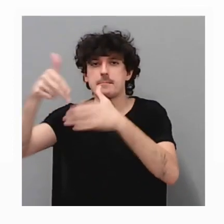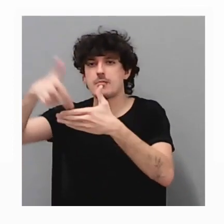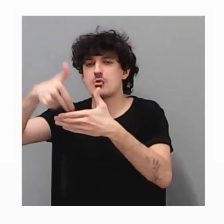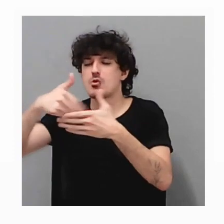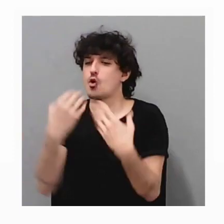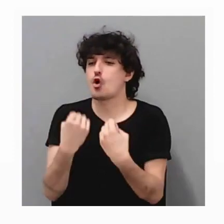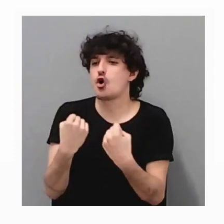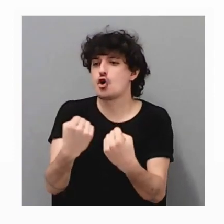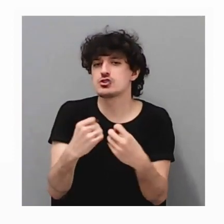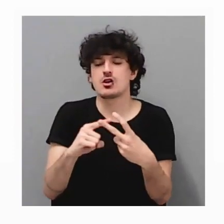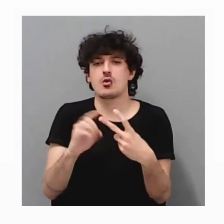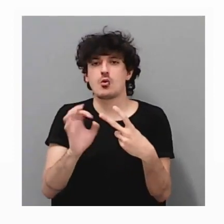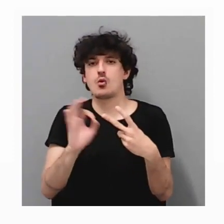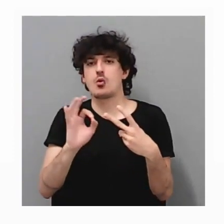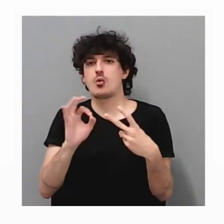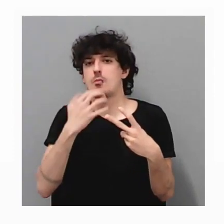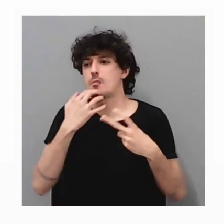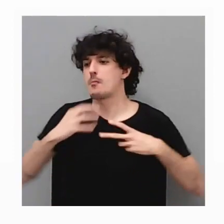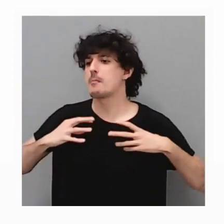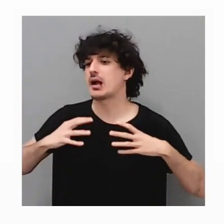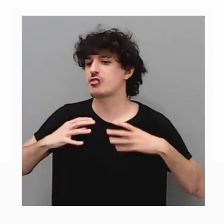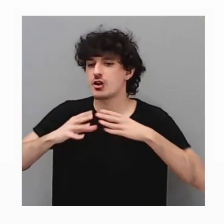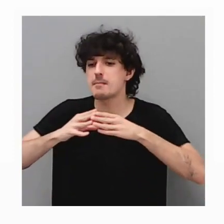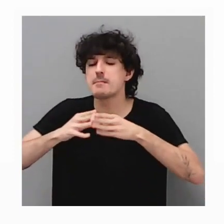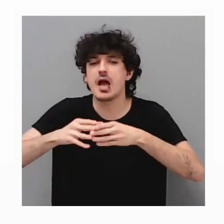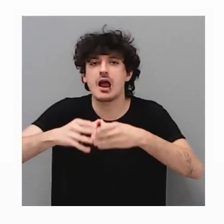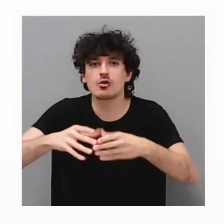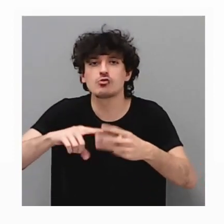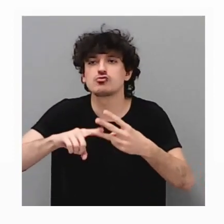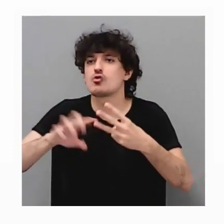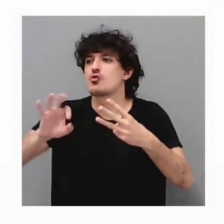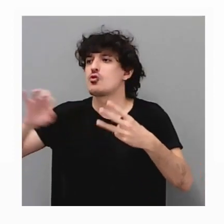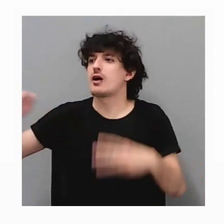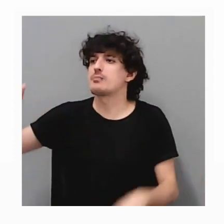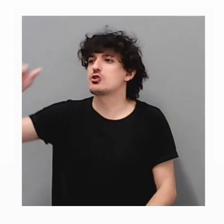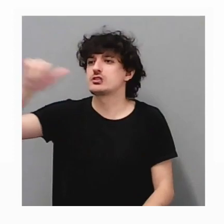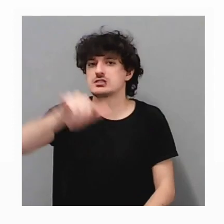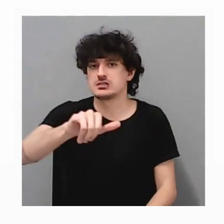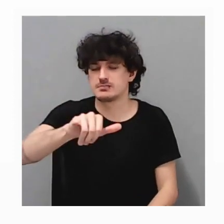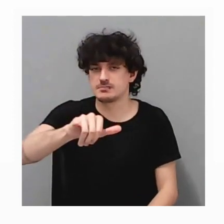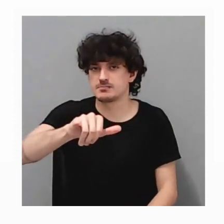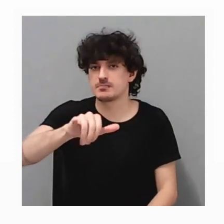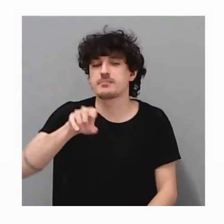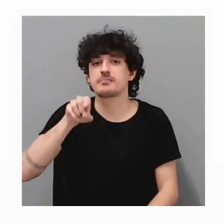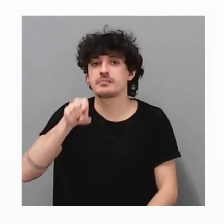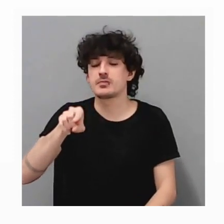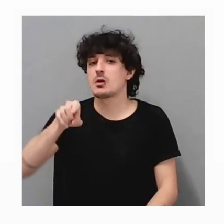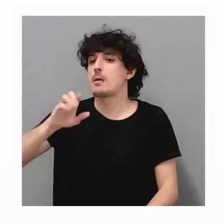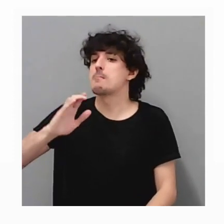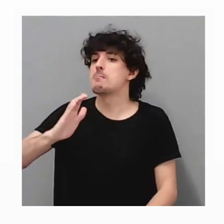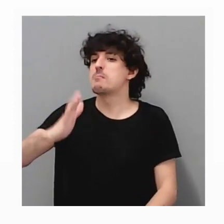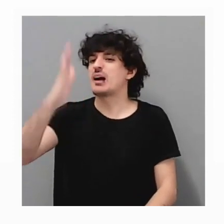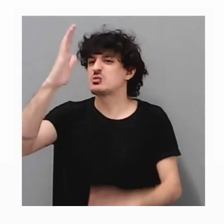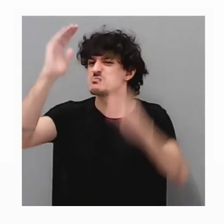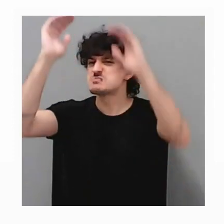hasta embarcaciones para barcos o bien para aviones. Esto con un impacto medioambiental mucho menor al que